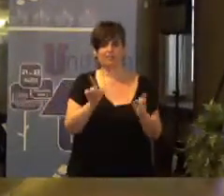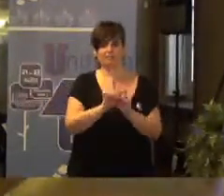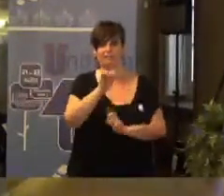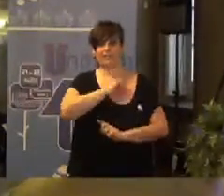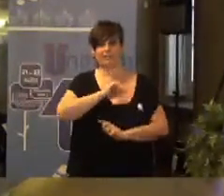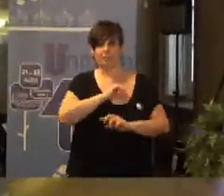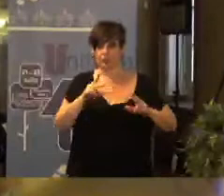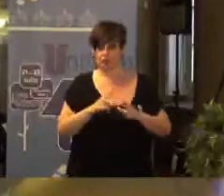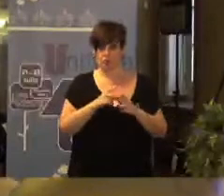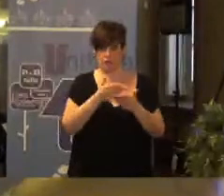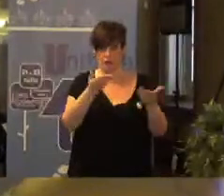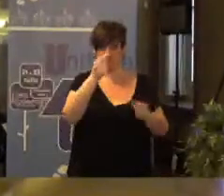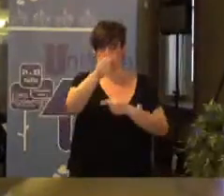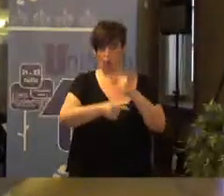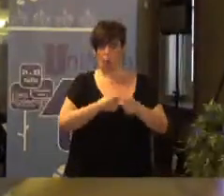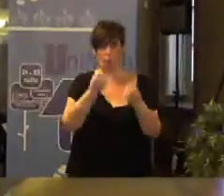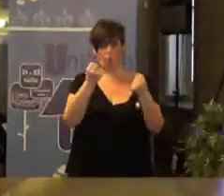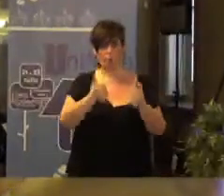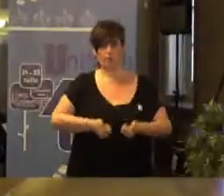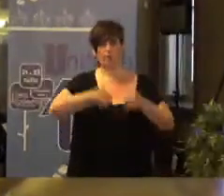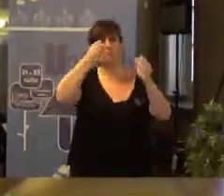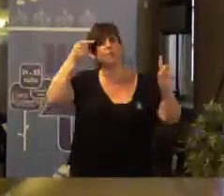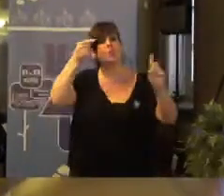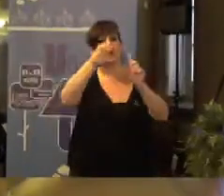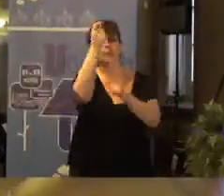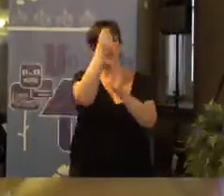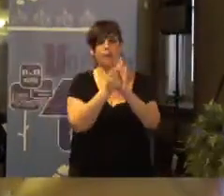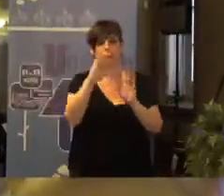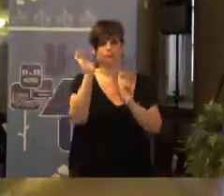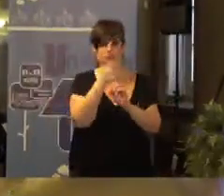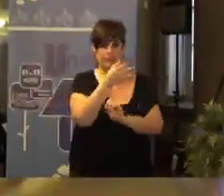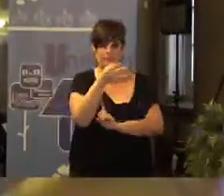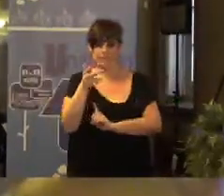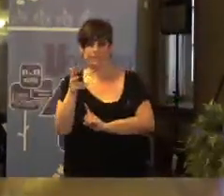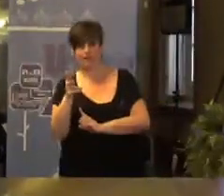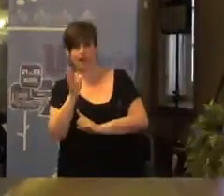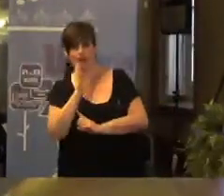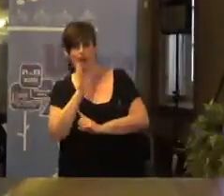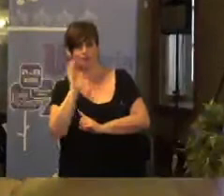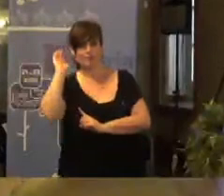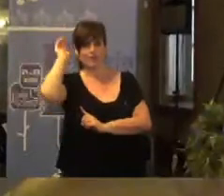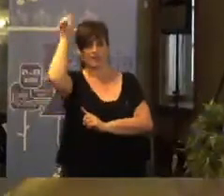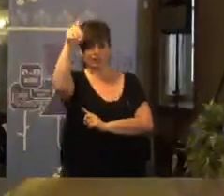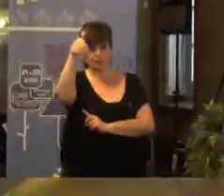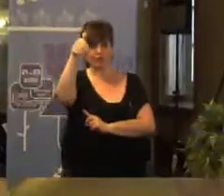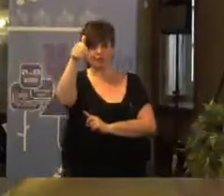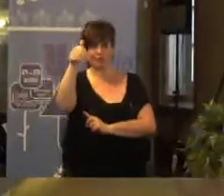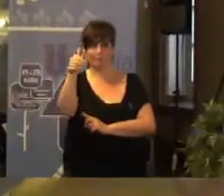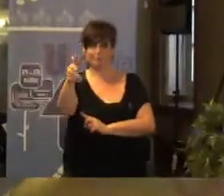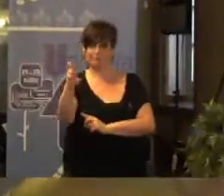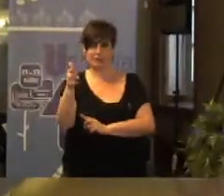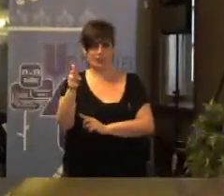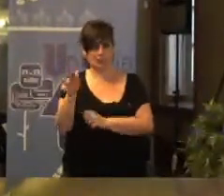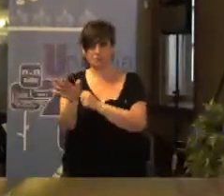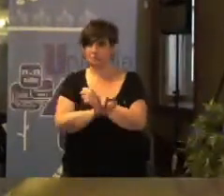súa representación política para poder acadar os principios e aqueles dereitos nos que os republicanos e as republicanas se dicen fundamentar,